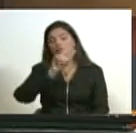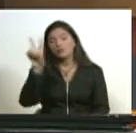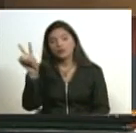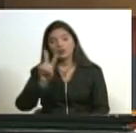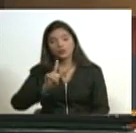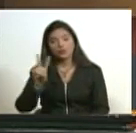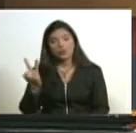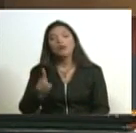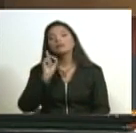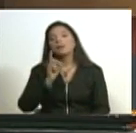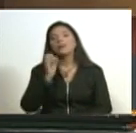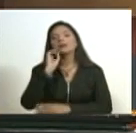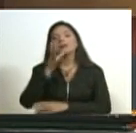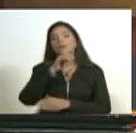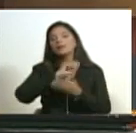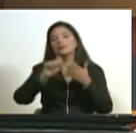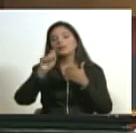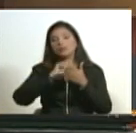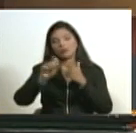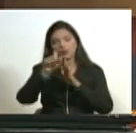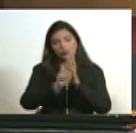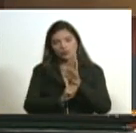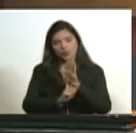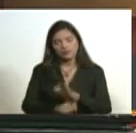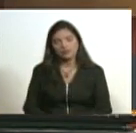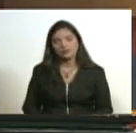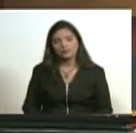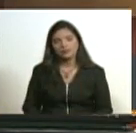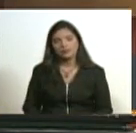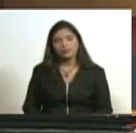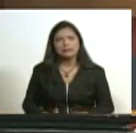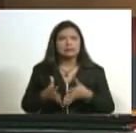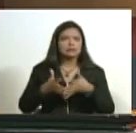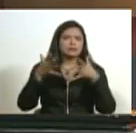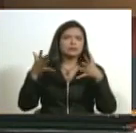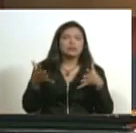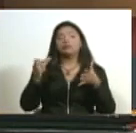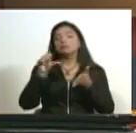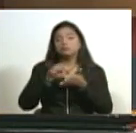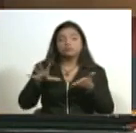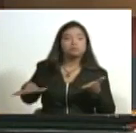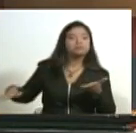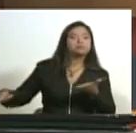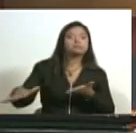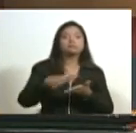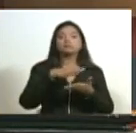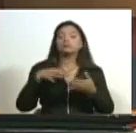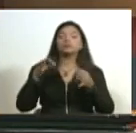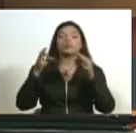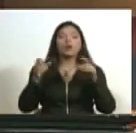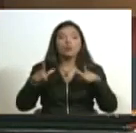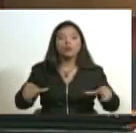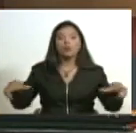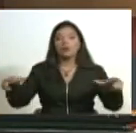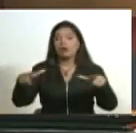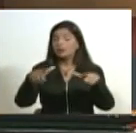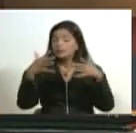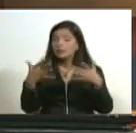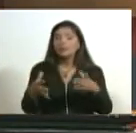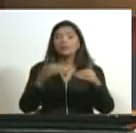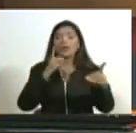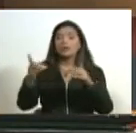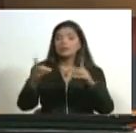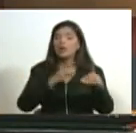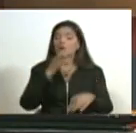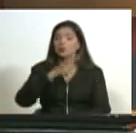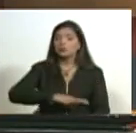y la Asamblea Nacional Constituyente, que va a ser el gran epicentro el gran escenario del diálogo